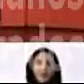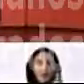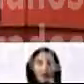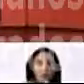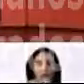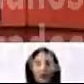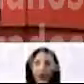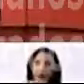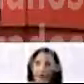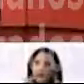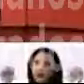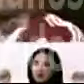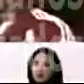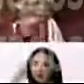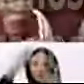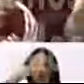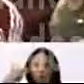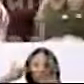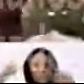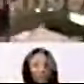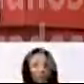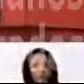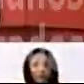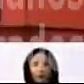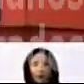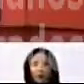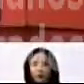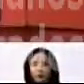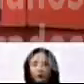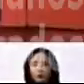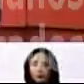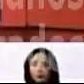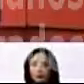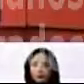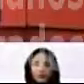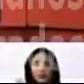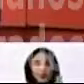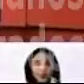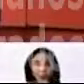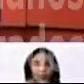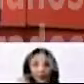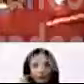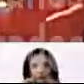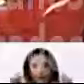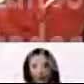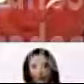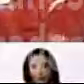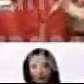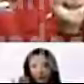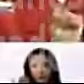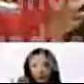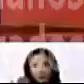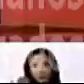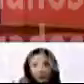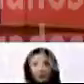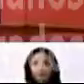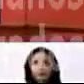numeral paz y terrorismo, no. No. Numeral paz y terrorismo, no.